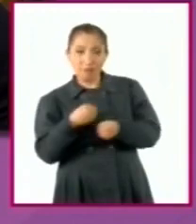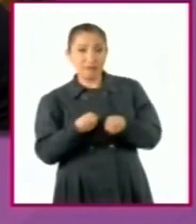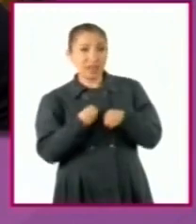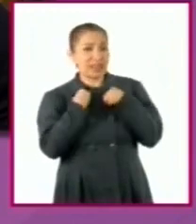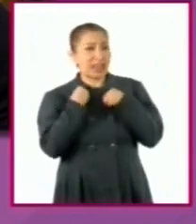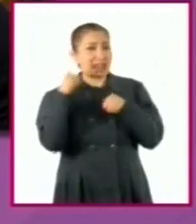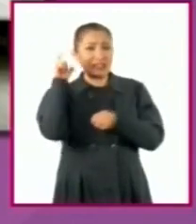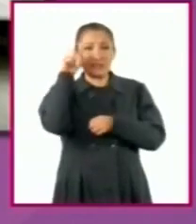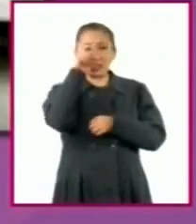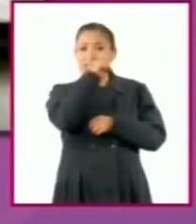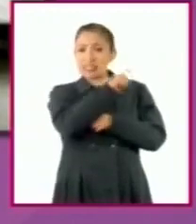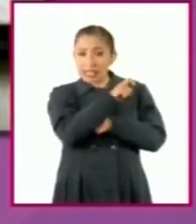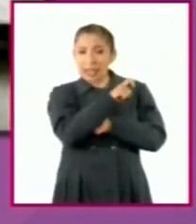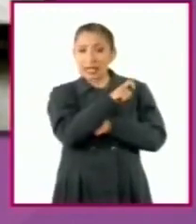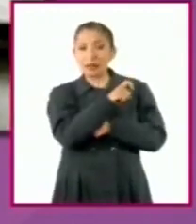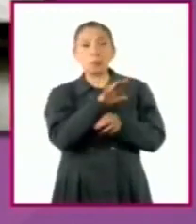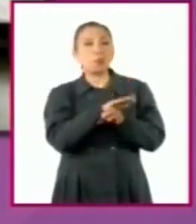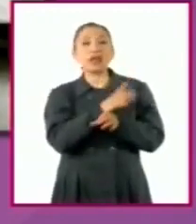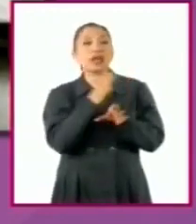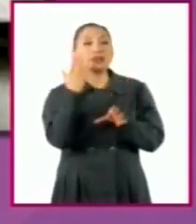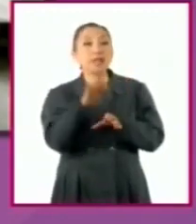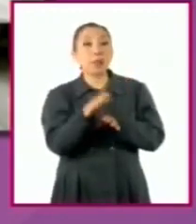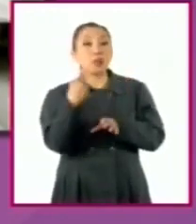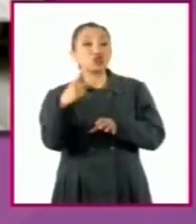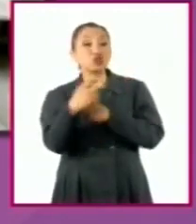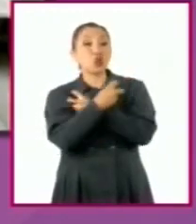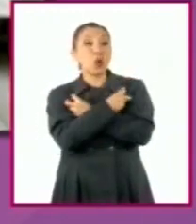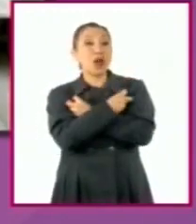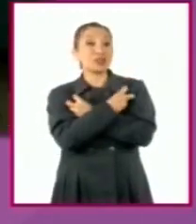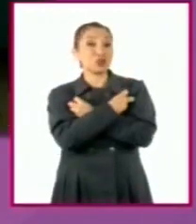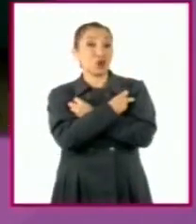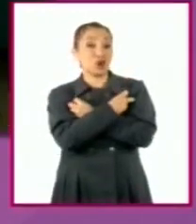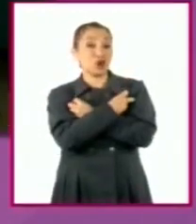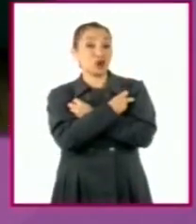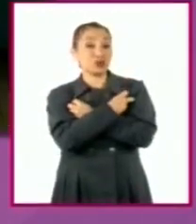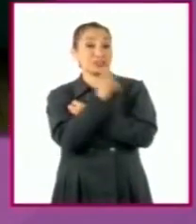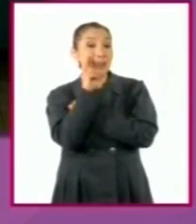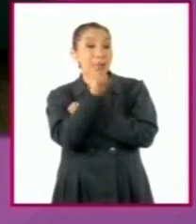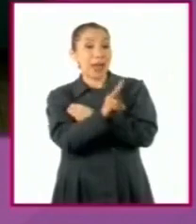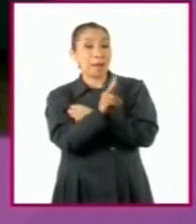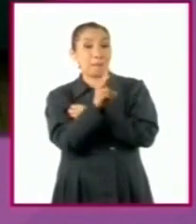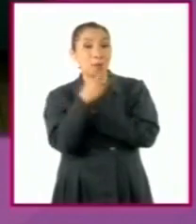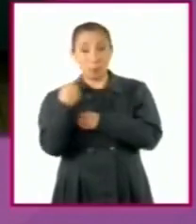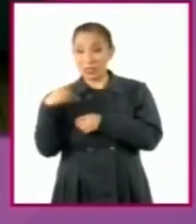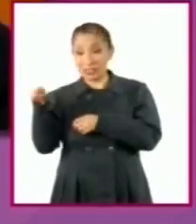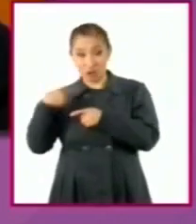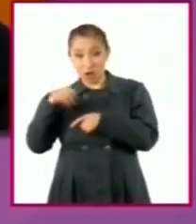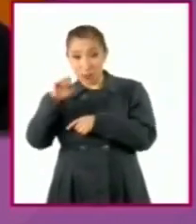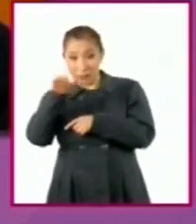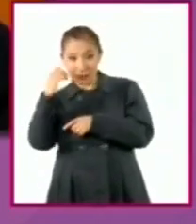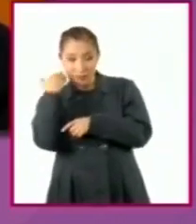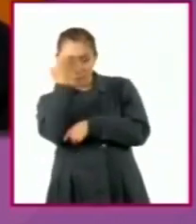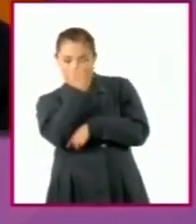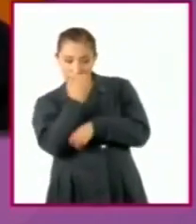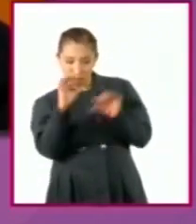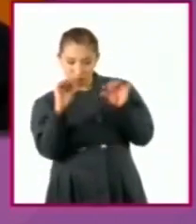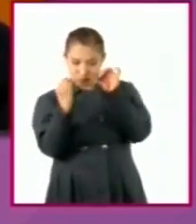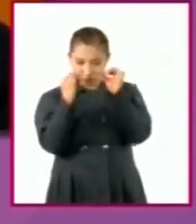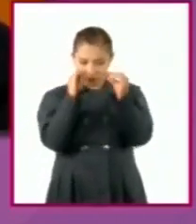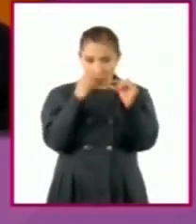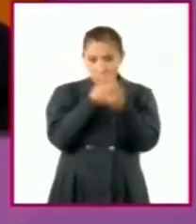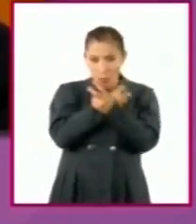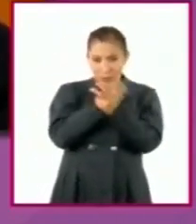las necesidades de estos fueron cubiertas por el hombre, hasta llegar al punto en que ya no requirieron del ambiente natural para cubrir su ciclo